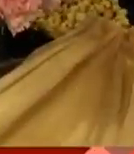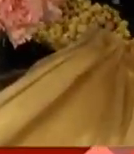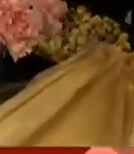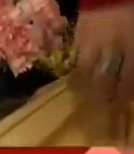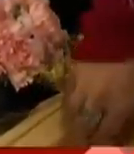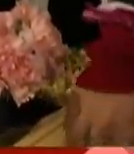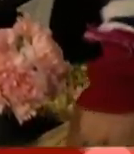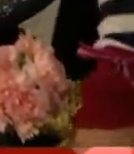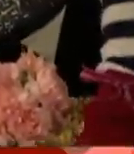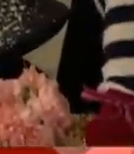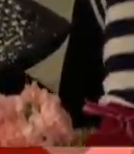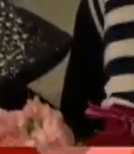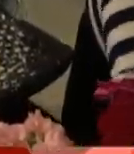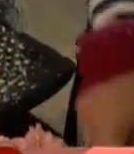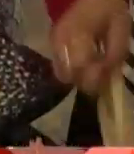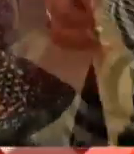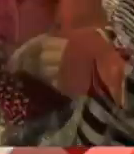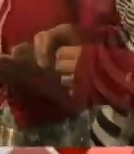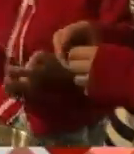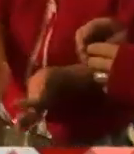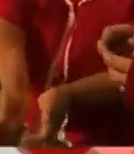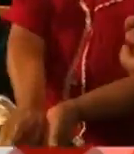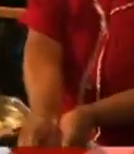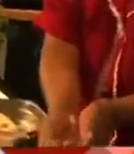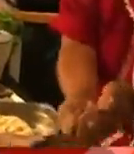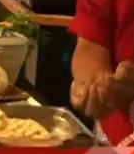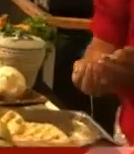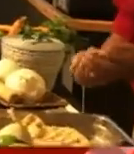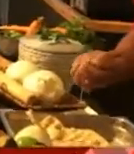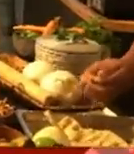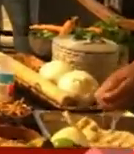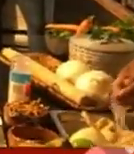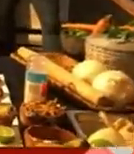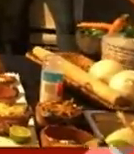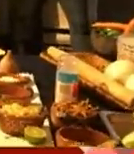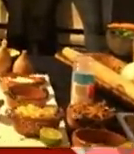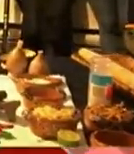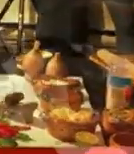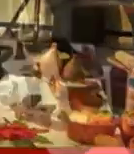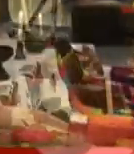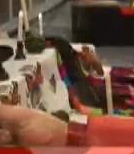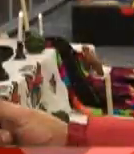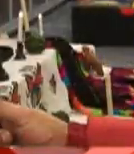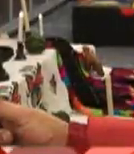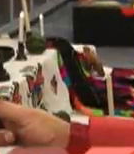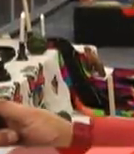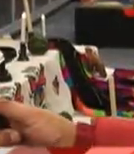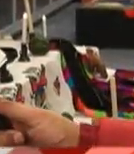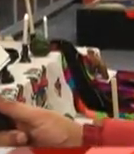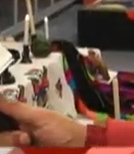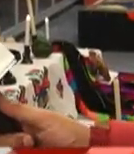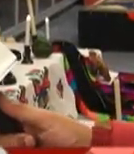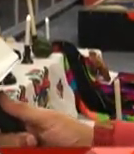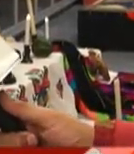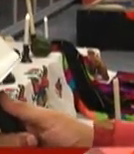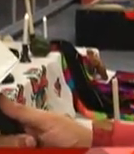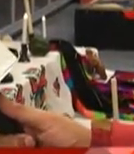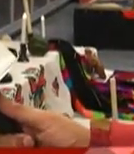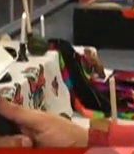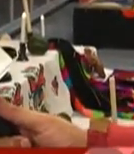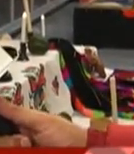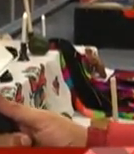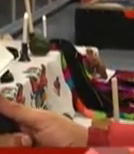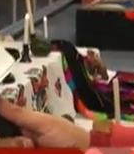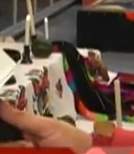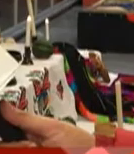en la 14ª edición de la celebración del Día de Muertos en el Harbor Front Center de Toronto. Tratamos de no folclorizar o que no se tome